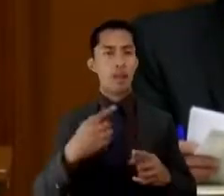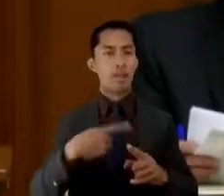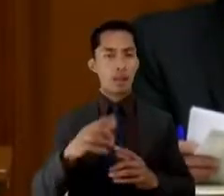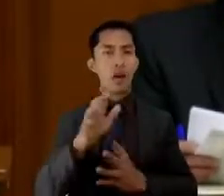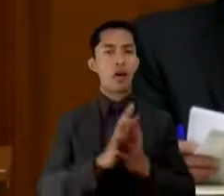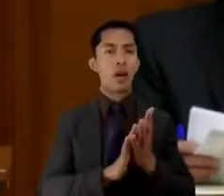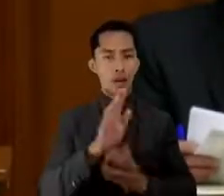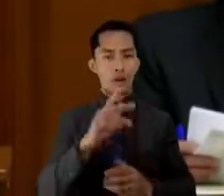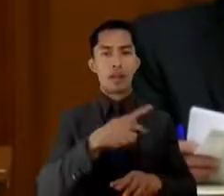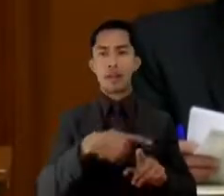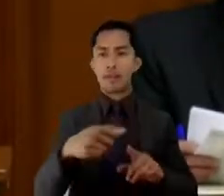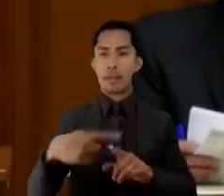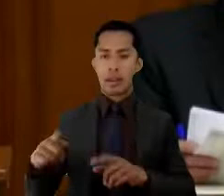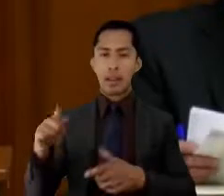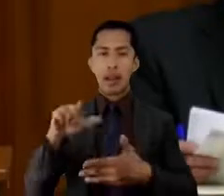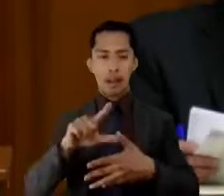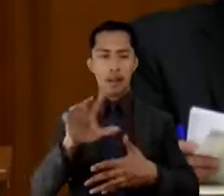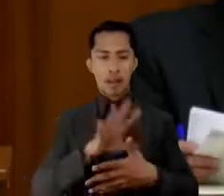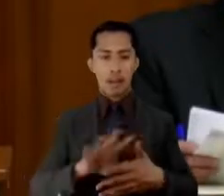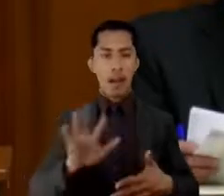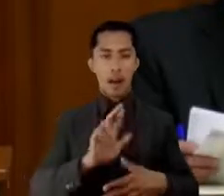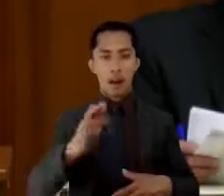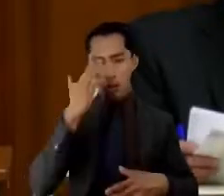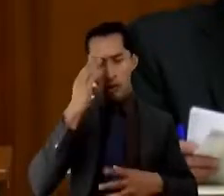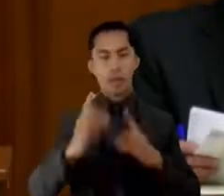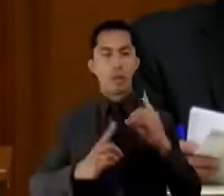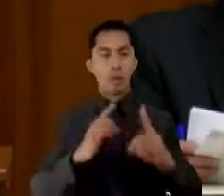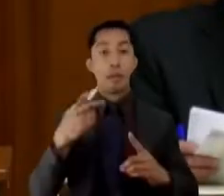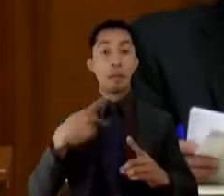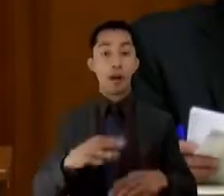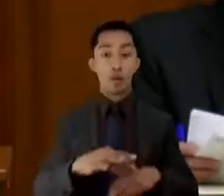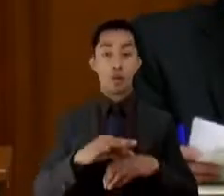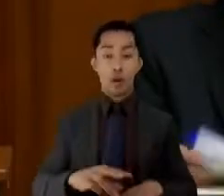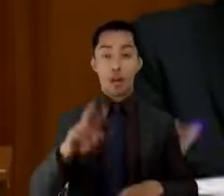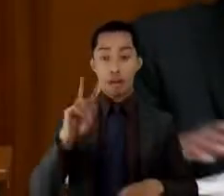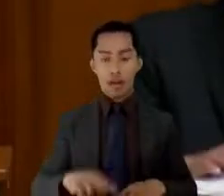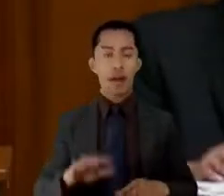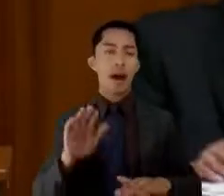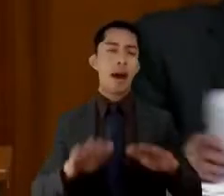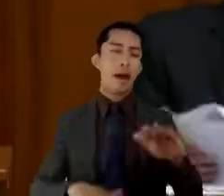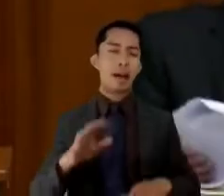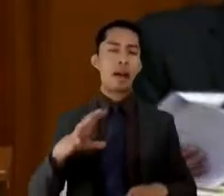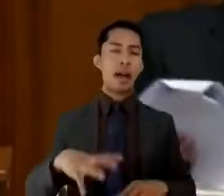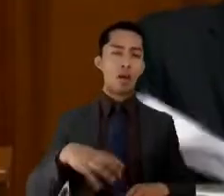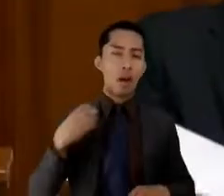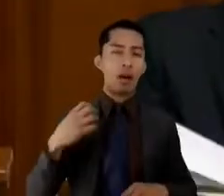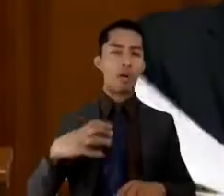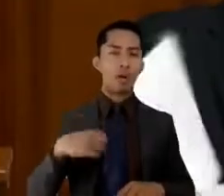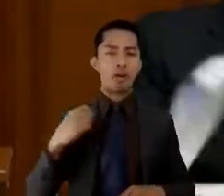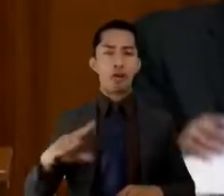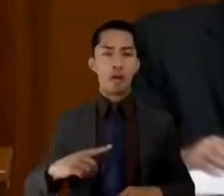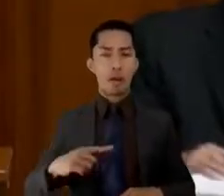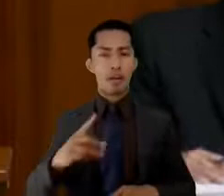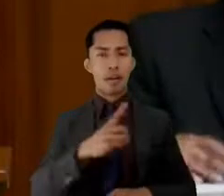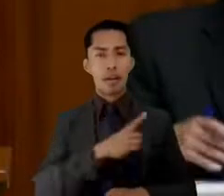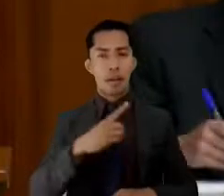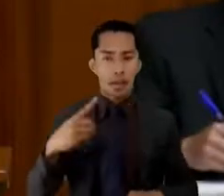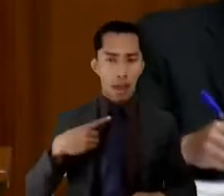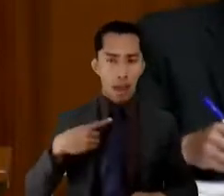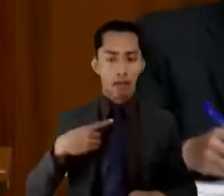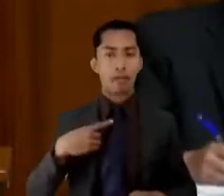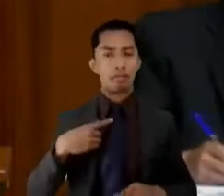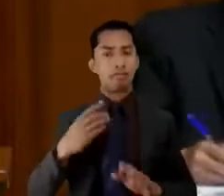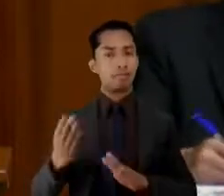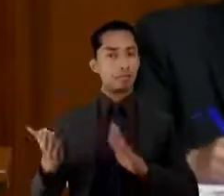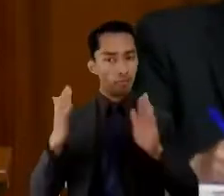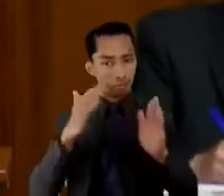constituciones políticas en América Latina. Sin embargo, en la realidad, muchas veces los esfuerzos del Estado deben de ser